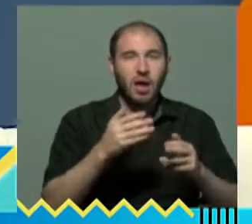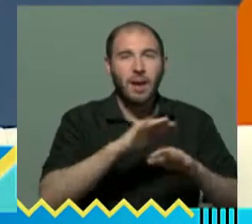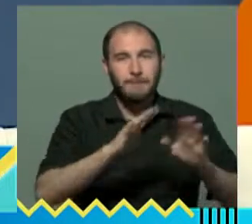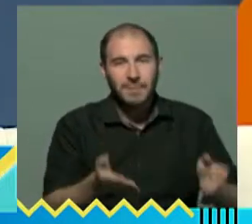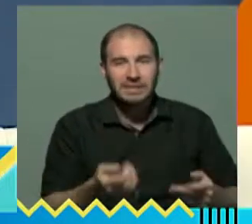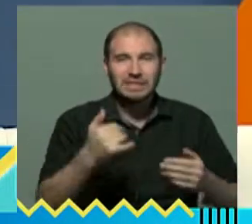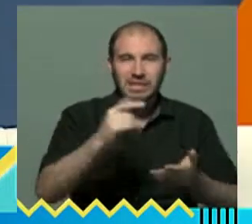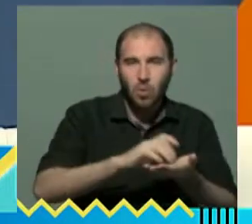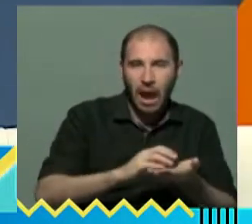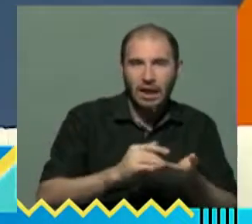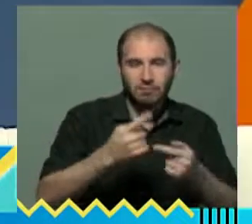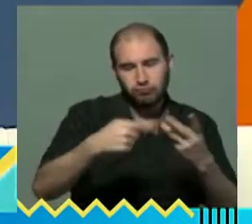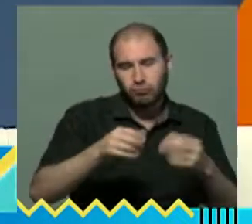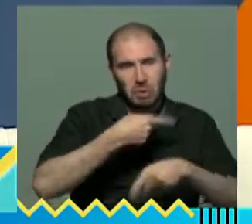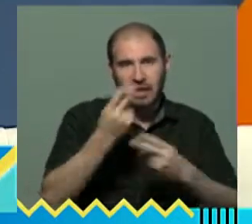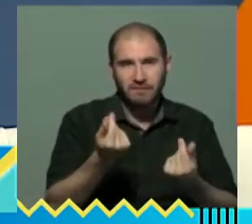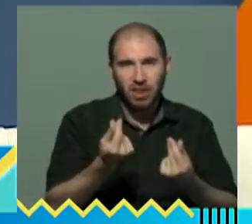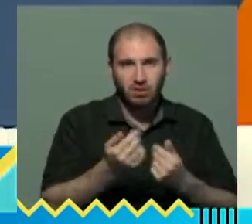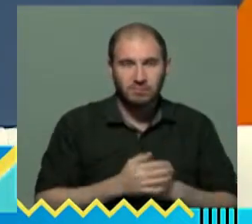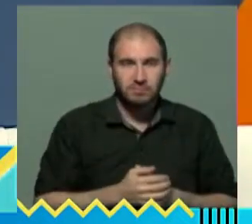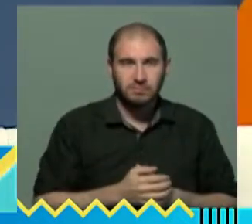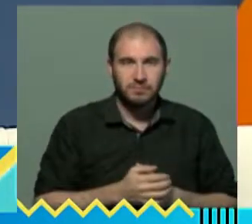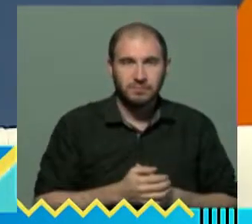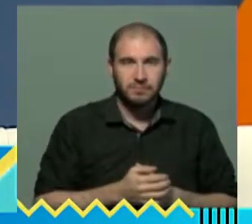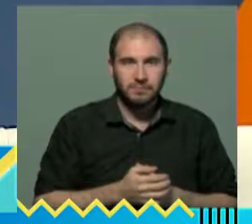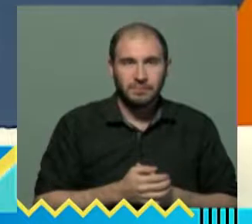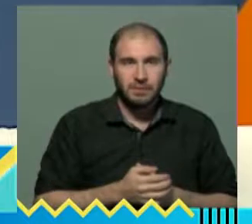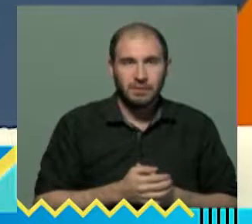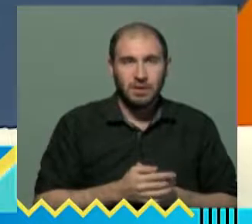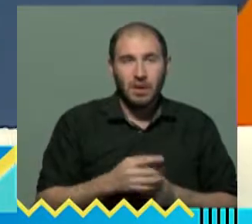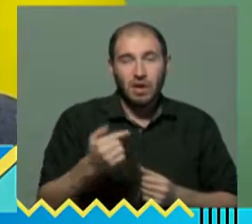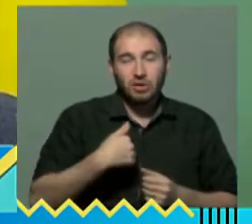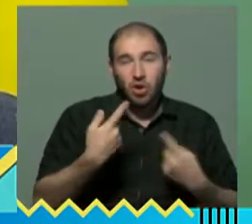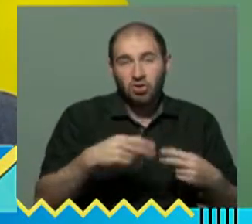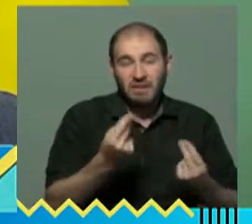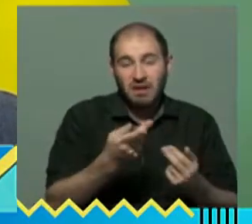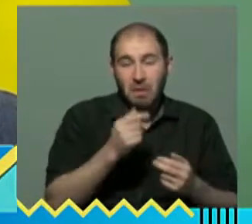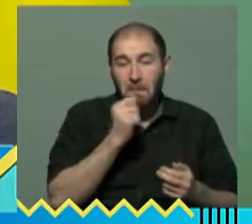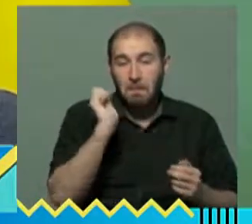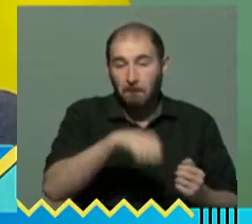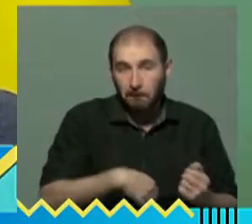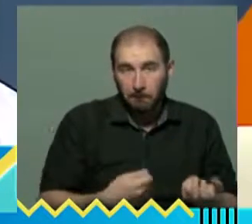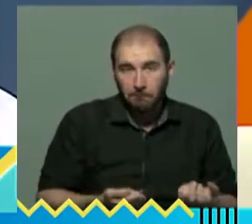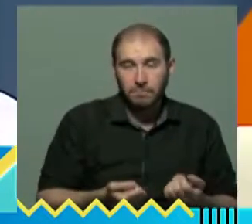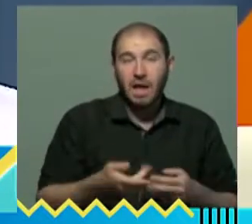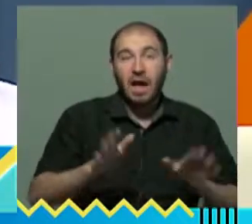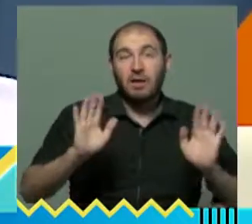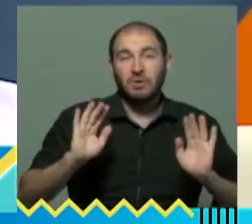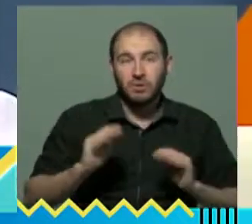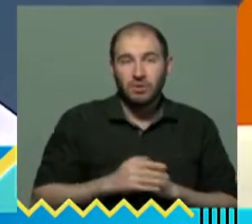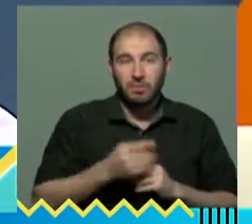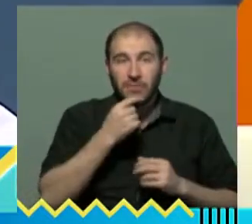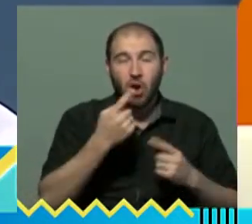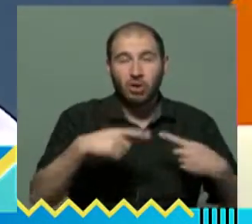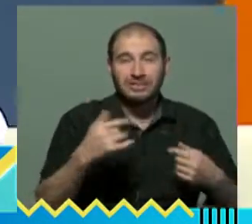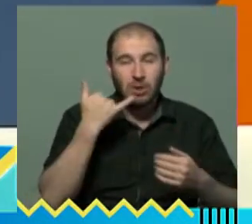lo que vale un celular y de lo que vale cualquier cosa. Completamente. Bien, entonces, si yo soy consciente de lo que valen las cosas, yo sé que en una de esas, en vez de